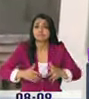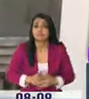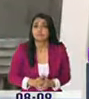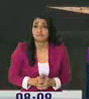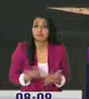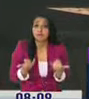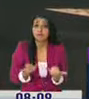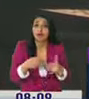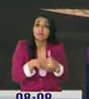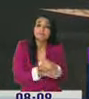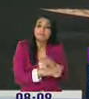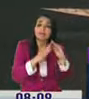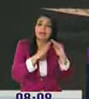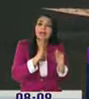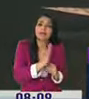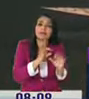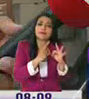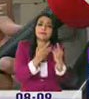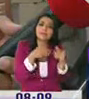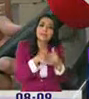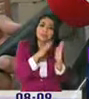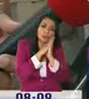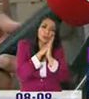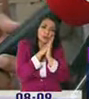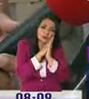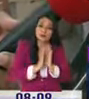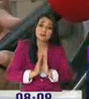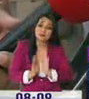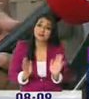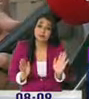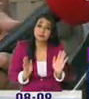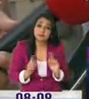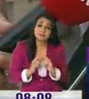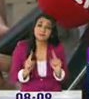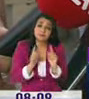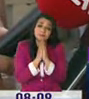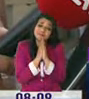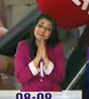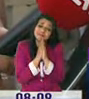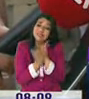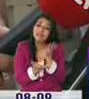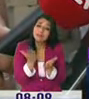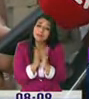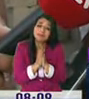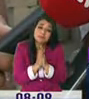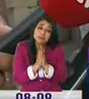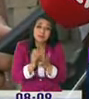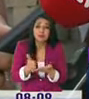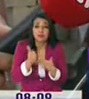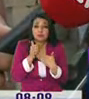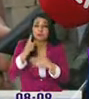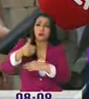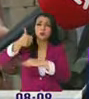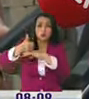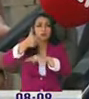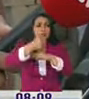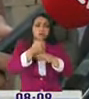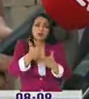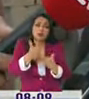momento, permanecen en la casa de un familiar. Pediría, o sea, también si nos pueden, o sea, a las demás autoridades